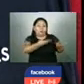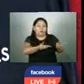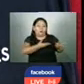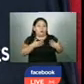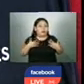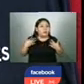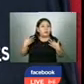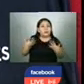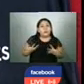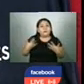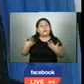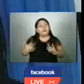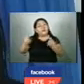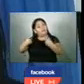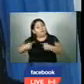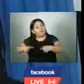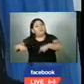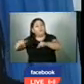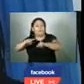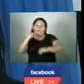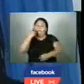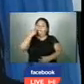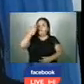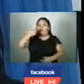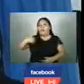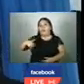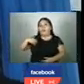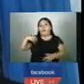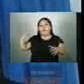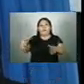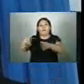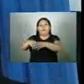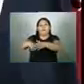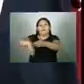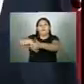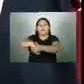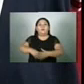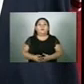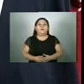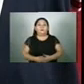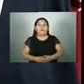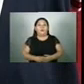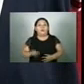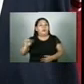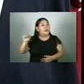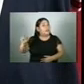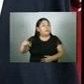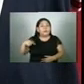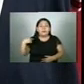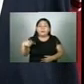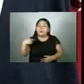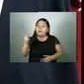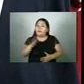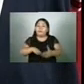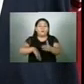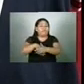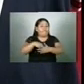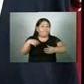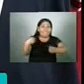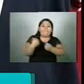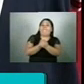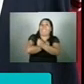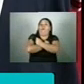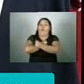esperanza de seguir usándola y de llevar en alto al equipo al que pertenece. El amor que ella le ponía, era muy